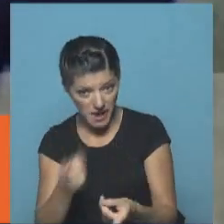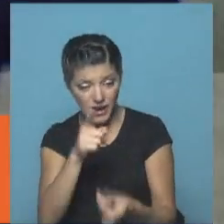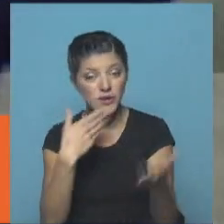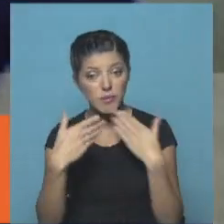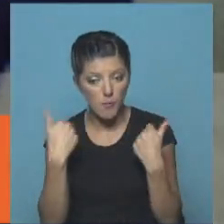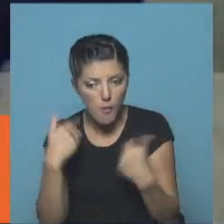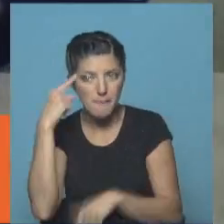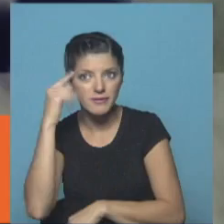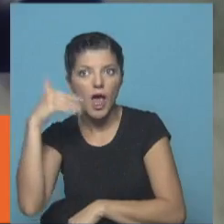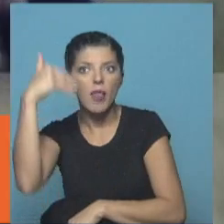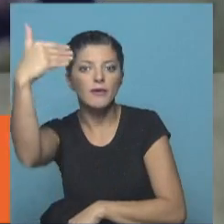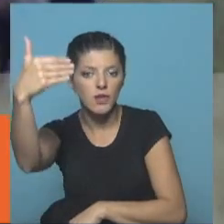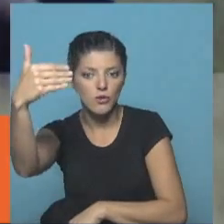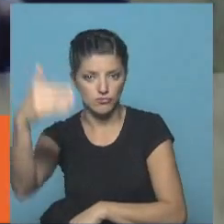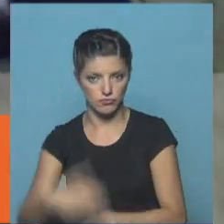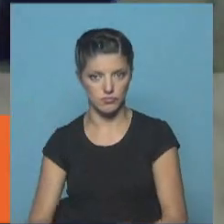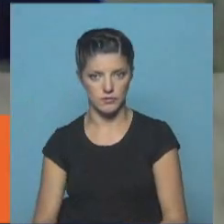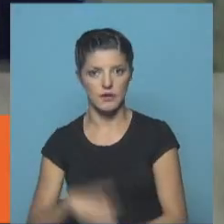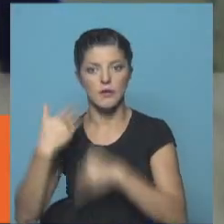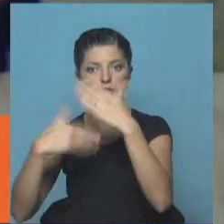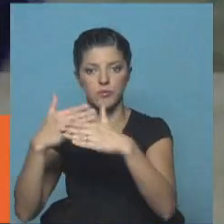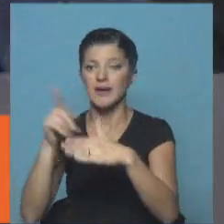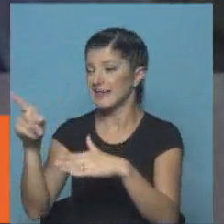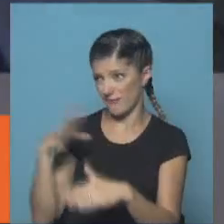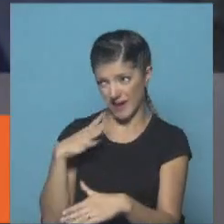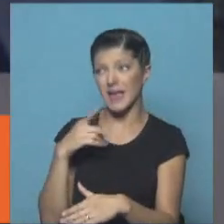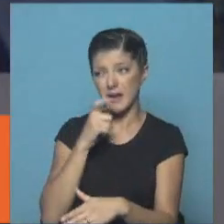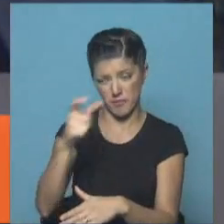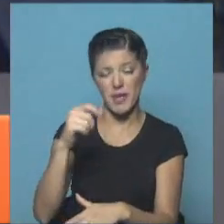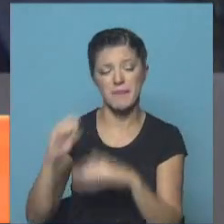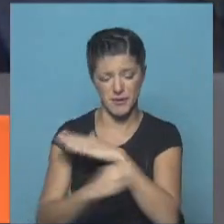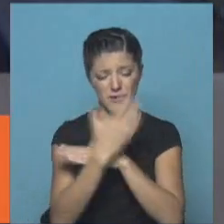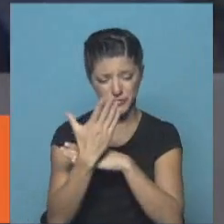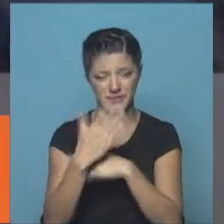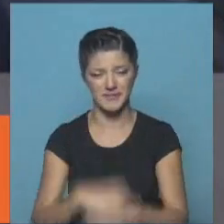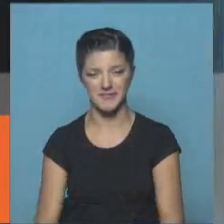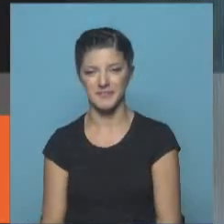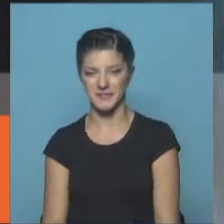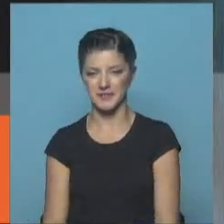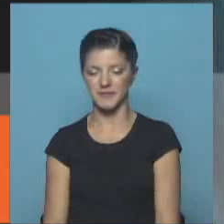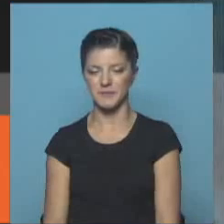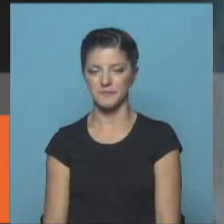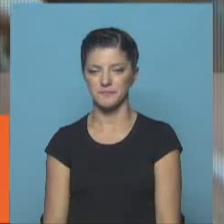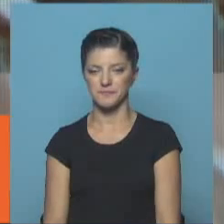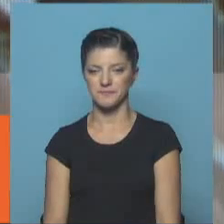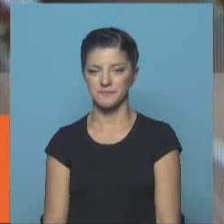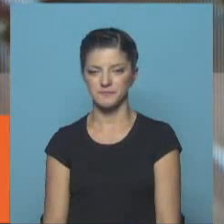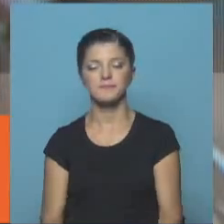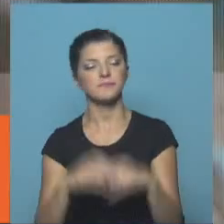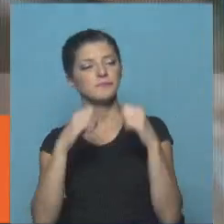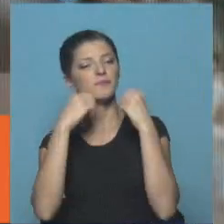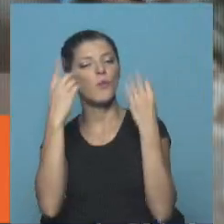modelo de desarrollo que tenemos hacia el futuro. Jorge, y la pregunta de Mercosur que queda pendiente. Sí, esa vamos a ver si tenés tiempo. ¿Qué tal? Buen día, Jorge. No, lo que te quería preguntar